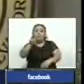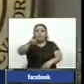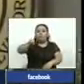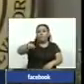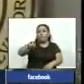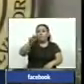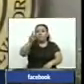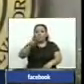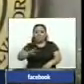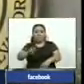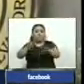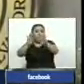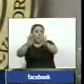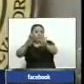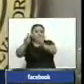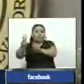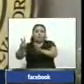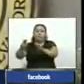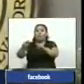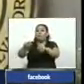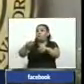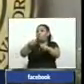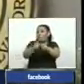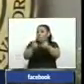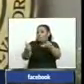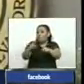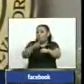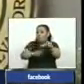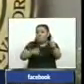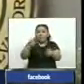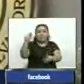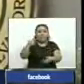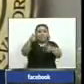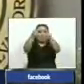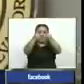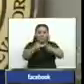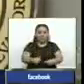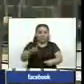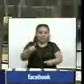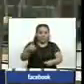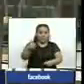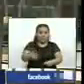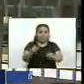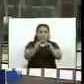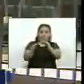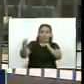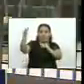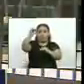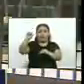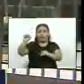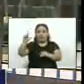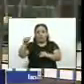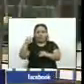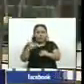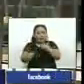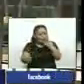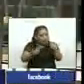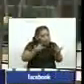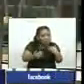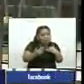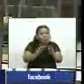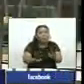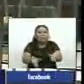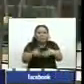dólares como financiamiento complementario del presupuesto 2019. La Sala asegura que se detalla hacia dónde